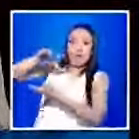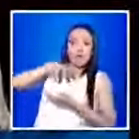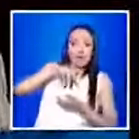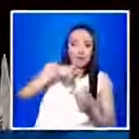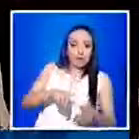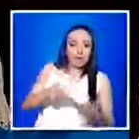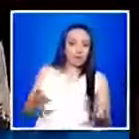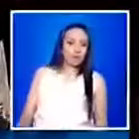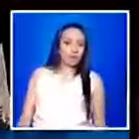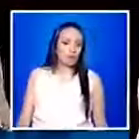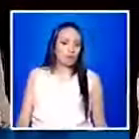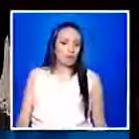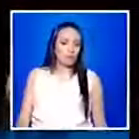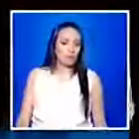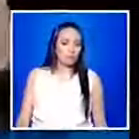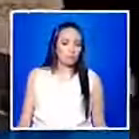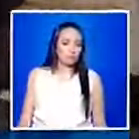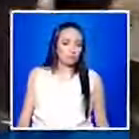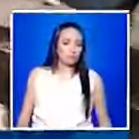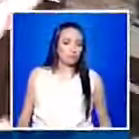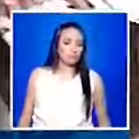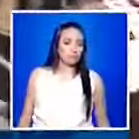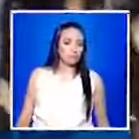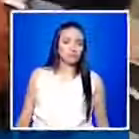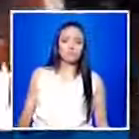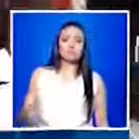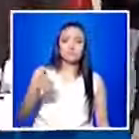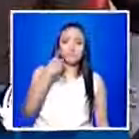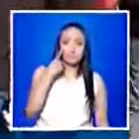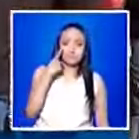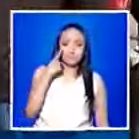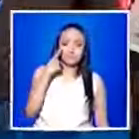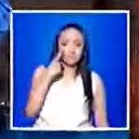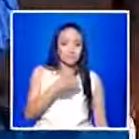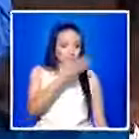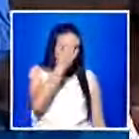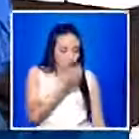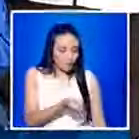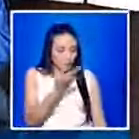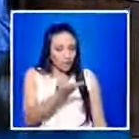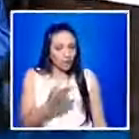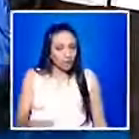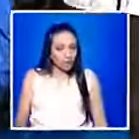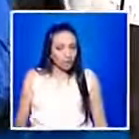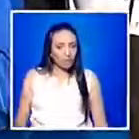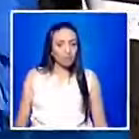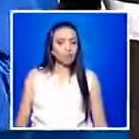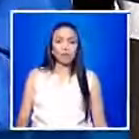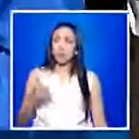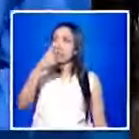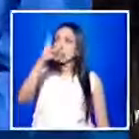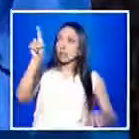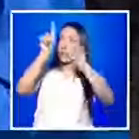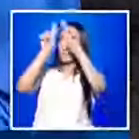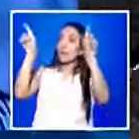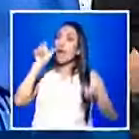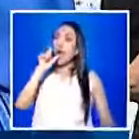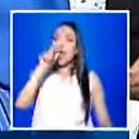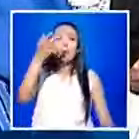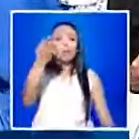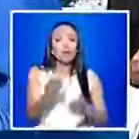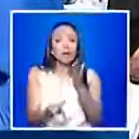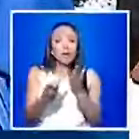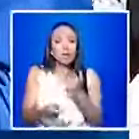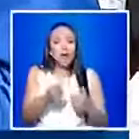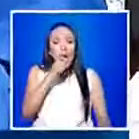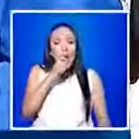está. Eso, sí. Señorita, buenos días. Por favor, a las señoras de la EMA, ¿qué pasa con el agua? Porque